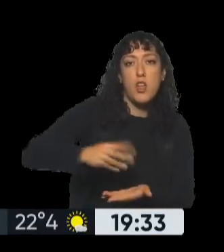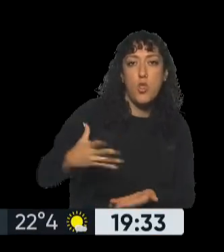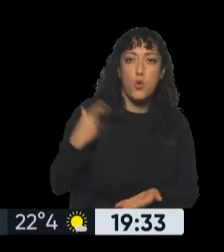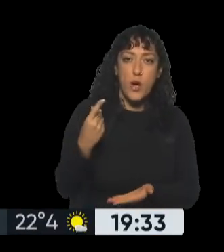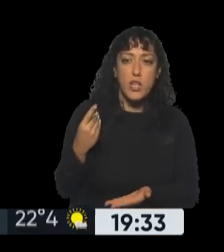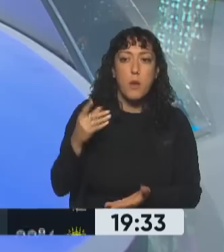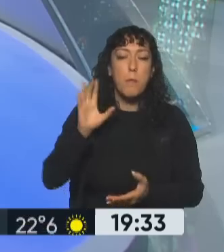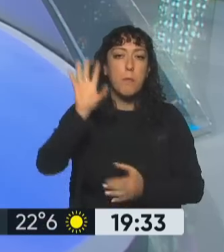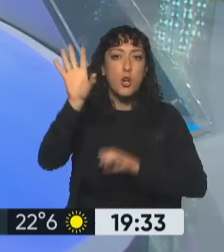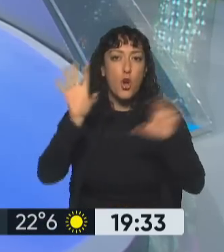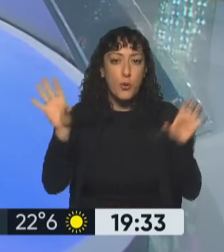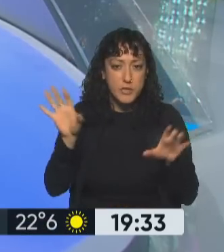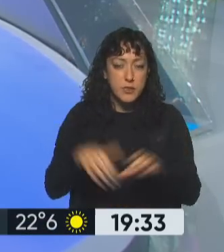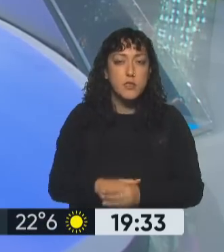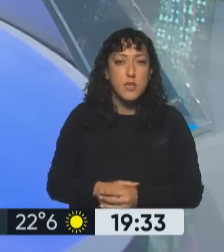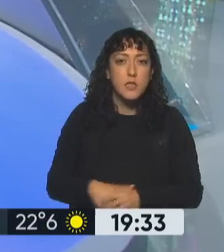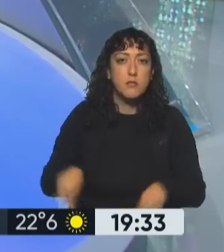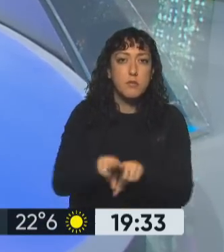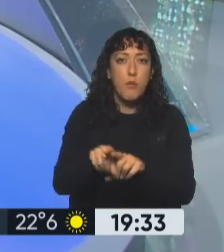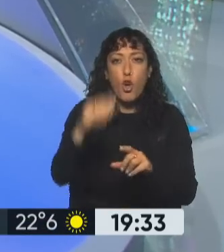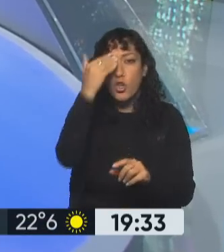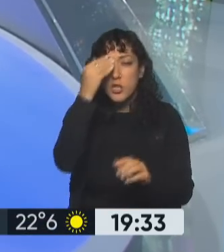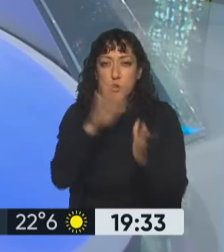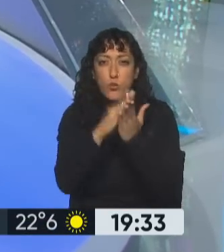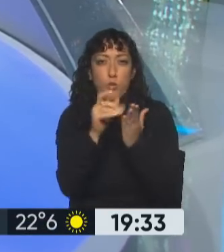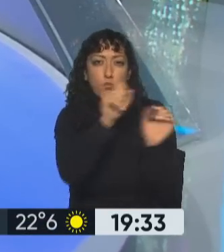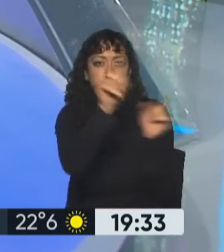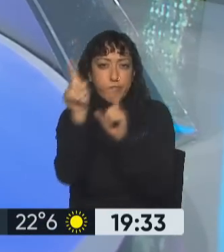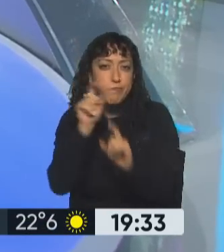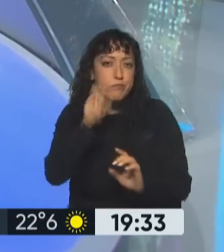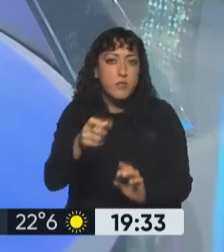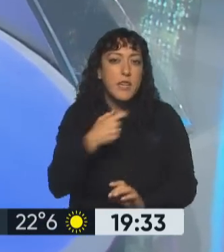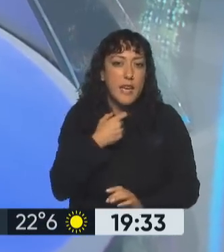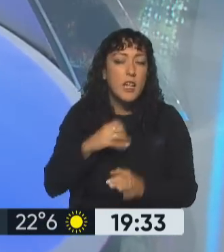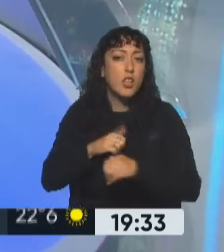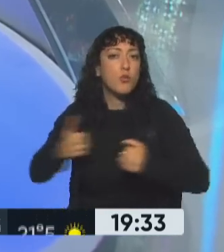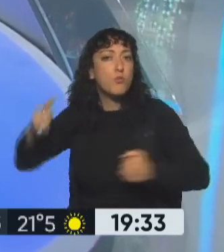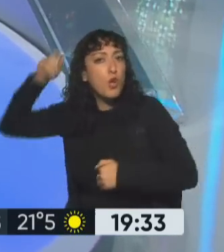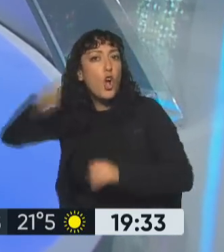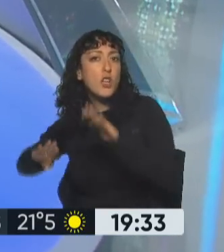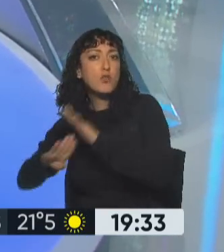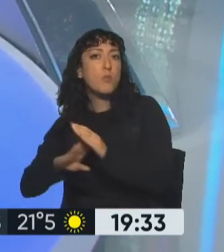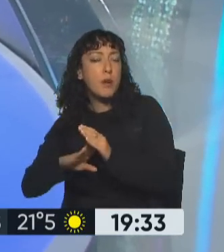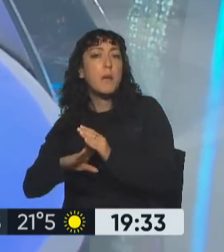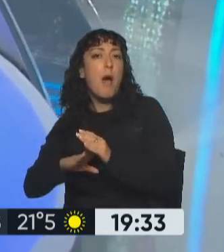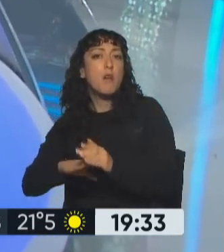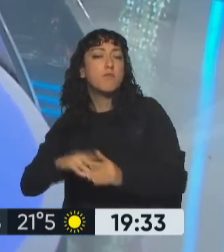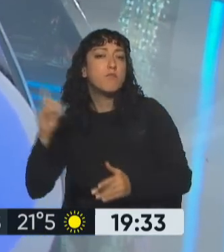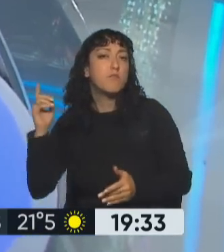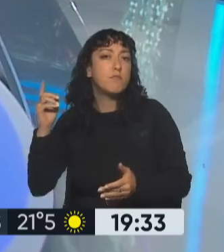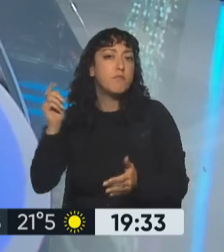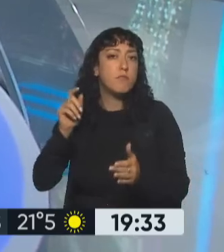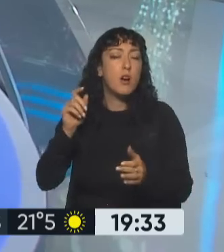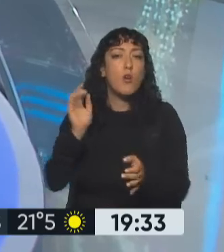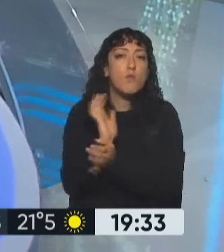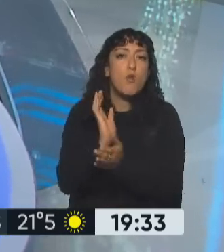provincias, quisieron violar sus propias constituciones y la Corte Suprema los puso en caja, dice Patricia Bullrich. Con nosotros esto